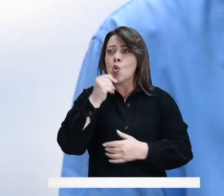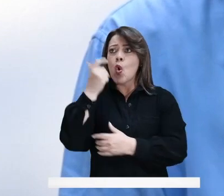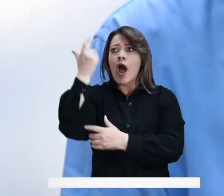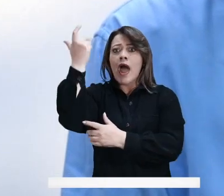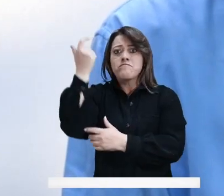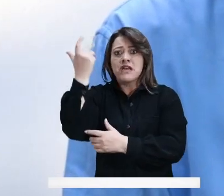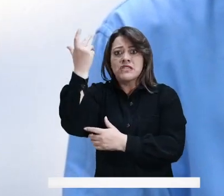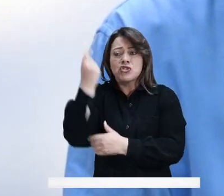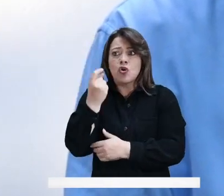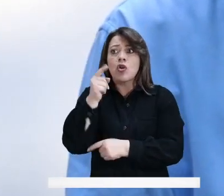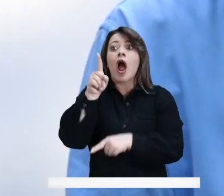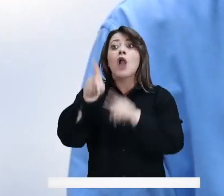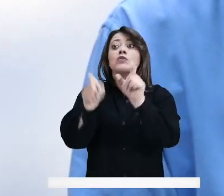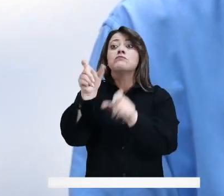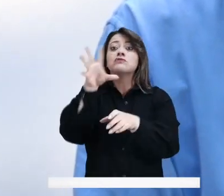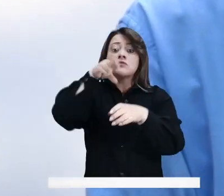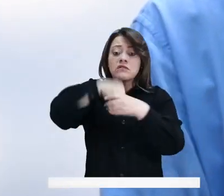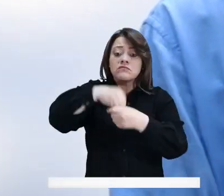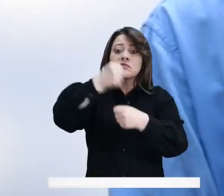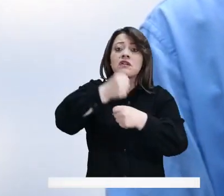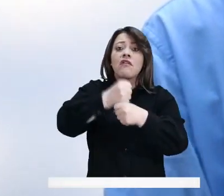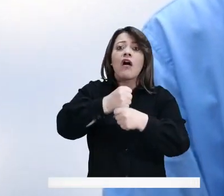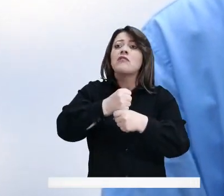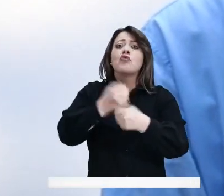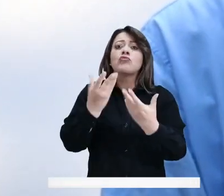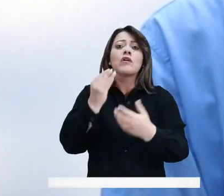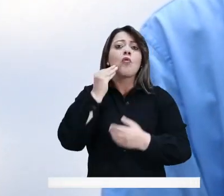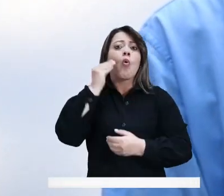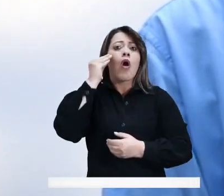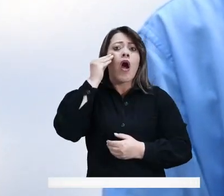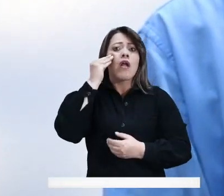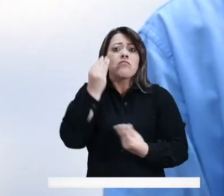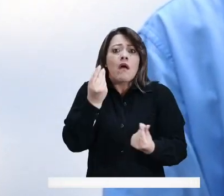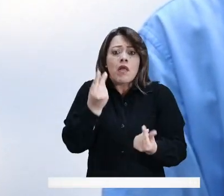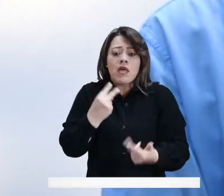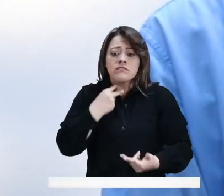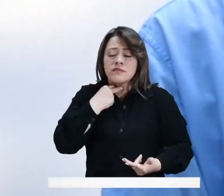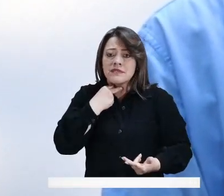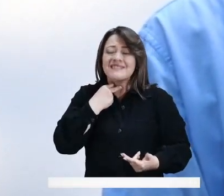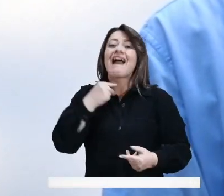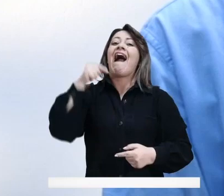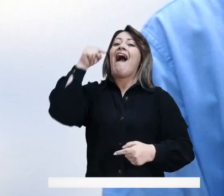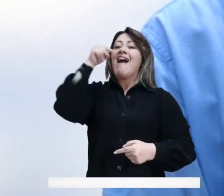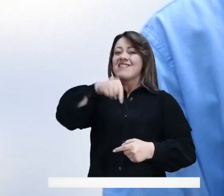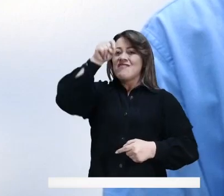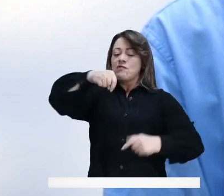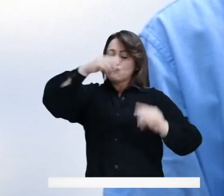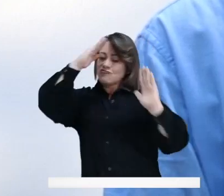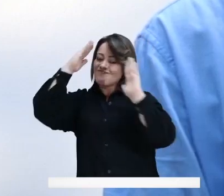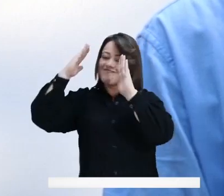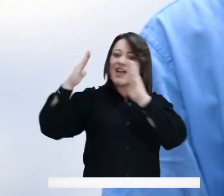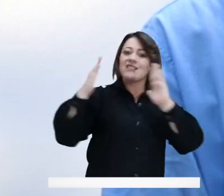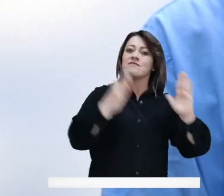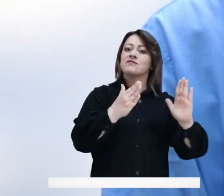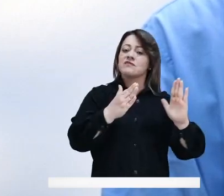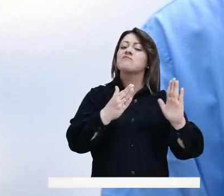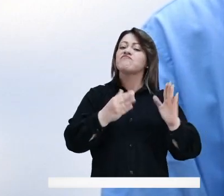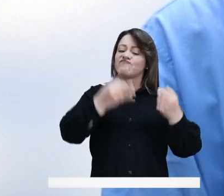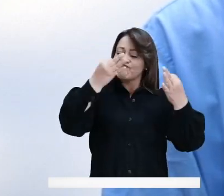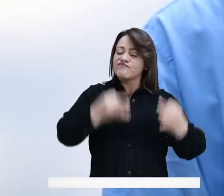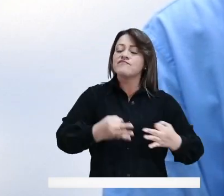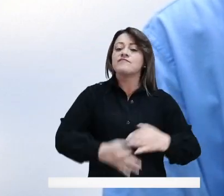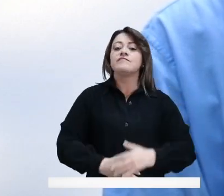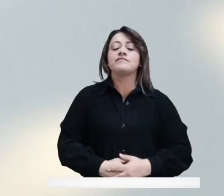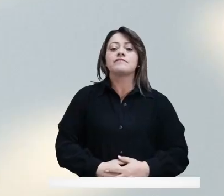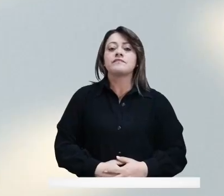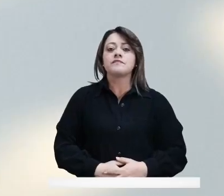tienen salud. Creo que allí hay un reto muy importante en donde nosotros tenemos que trabajar desde el Consejo de